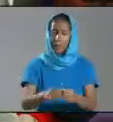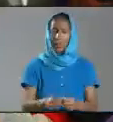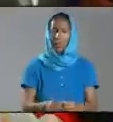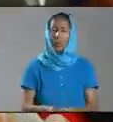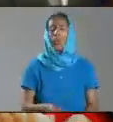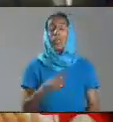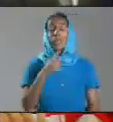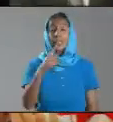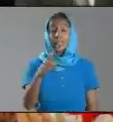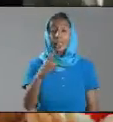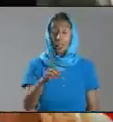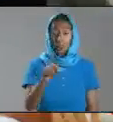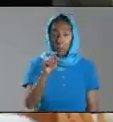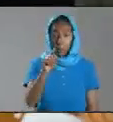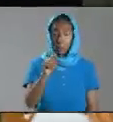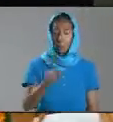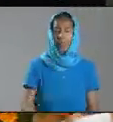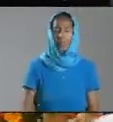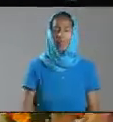vidas.